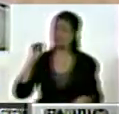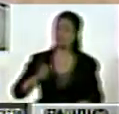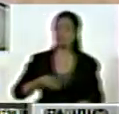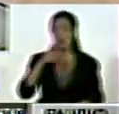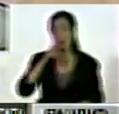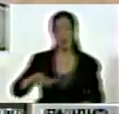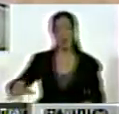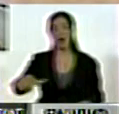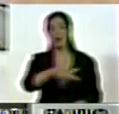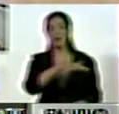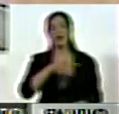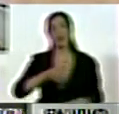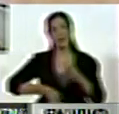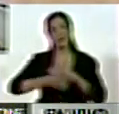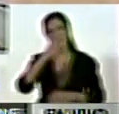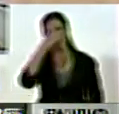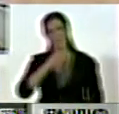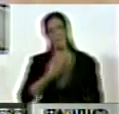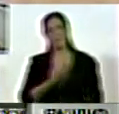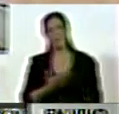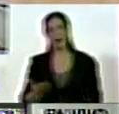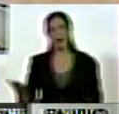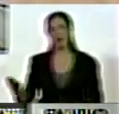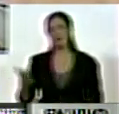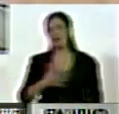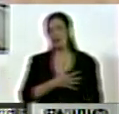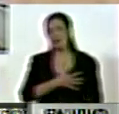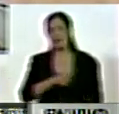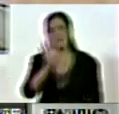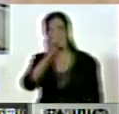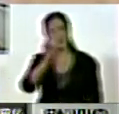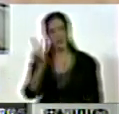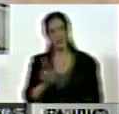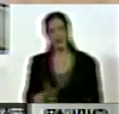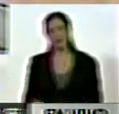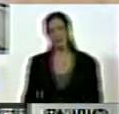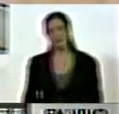nuestro pueblo de preservar la imagen de nuestra amada Venezuela.